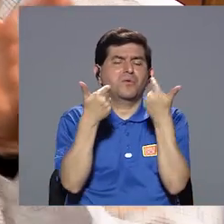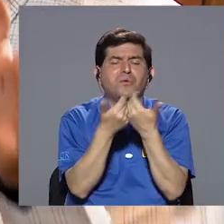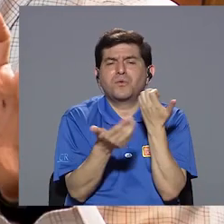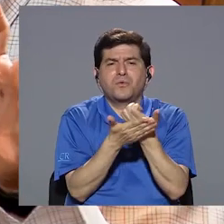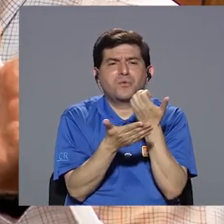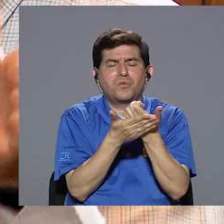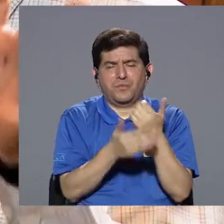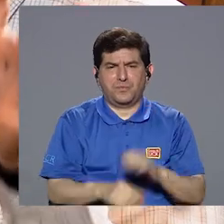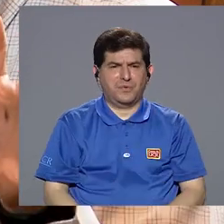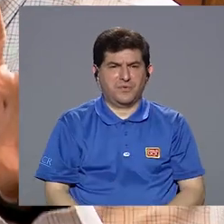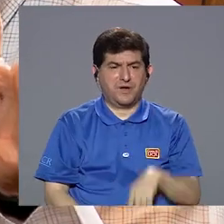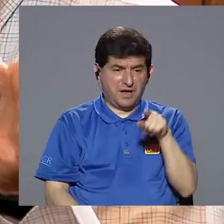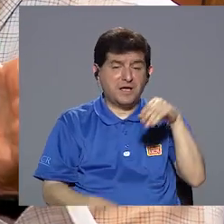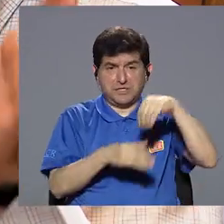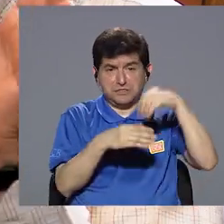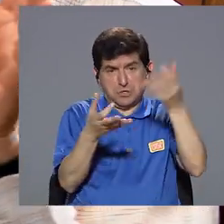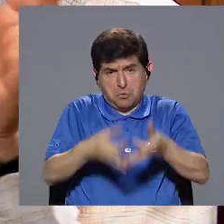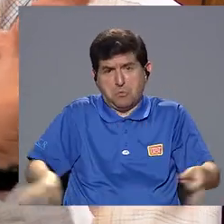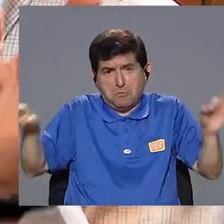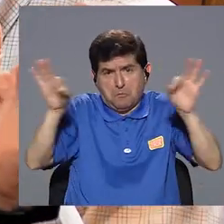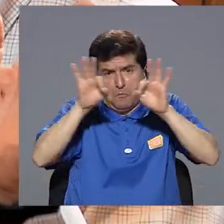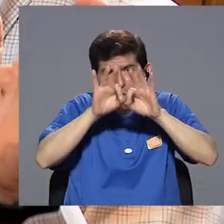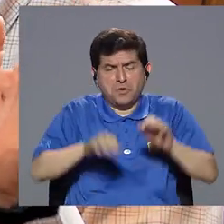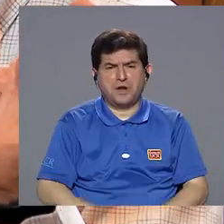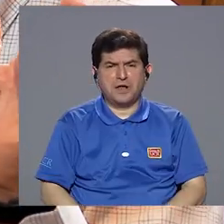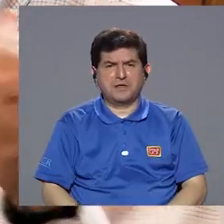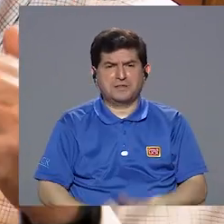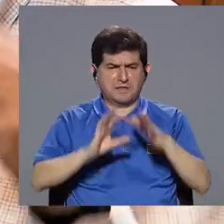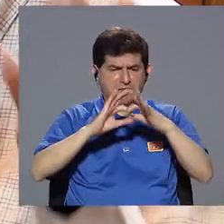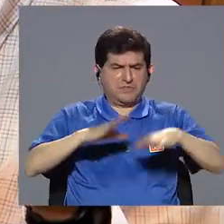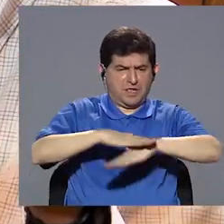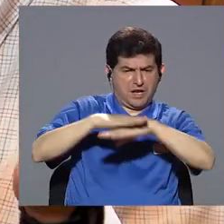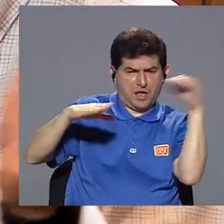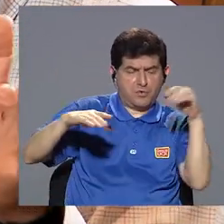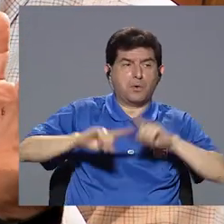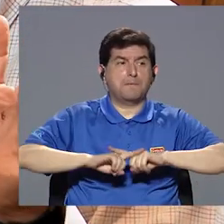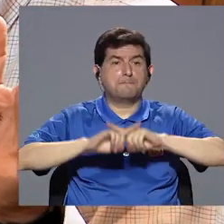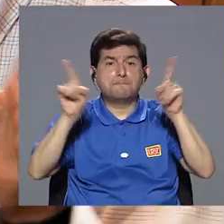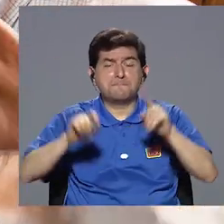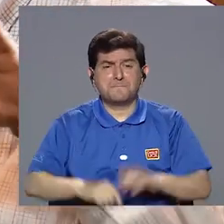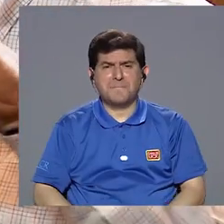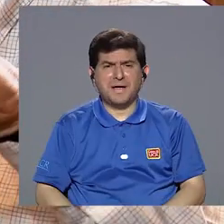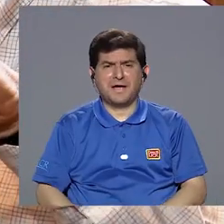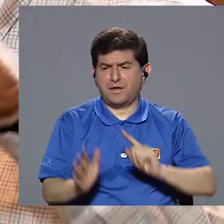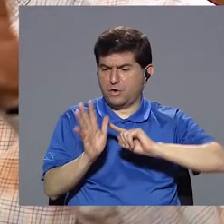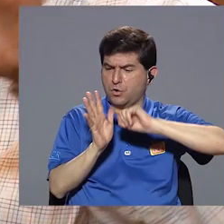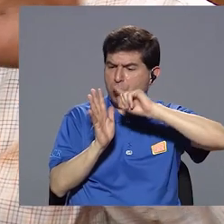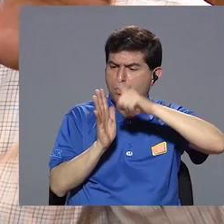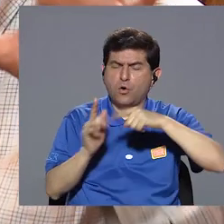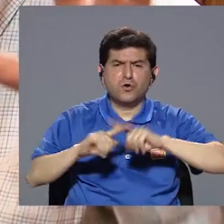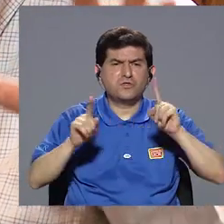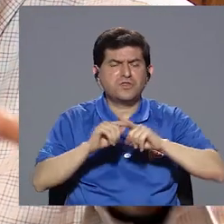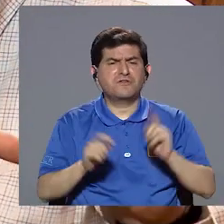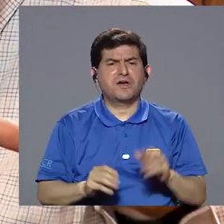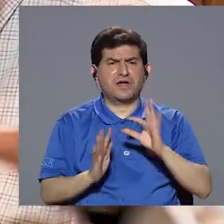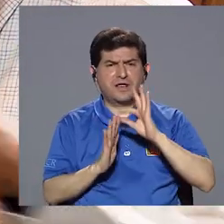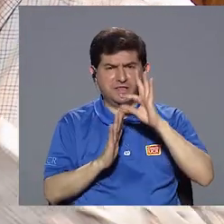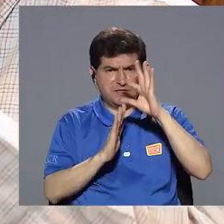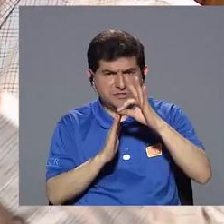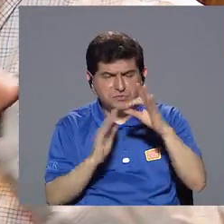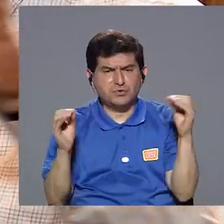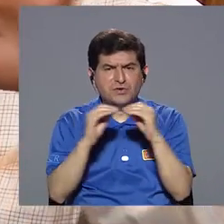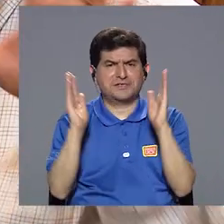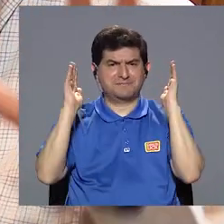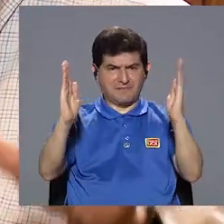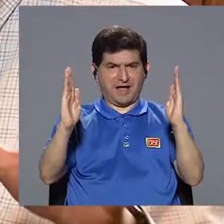determinados sectores económicos de la sociedad que es un componente importante del vínculo externo en la universidad pero el abanico de actividades de vínculo